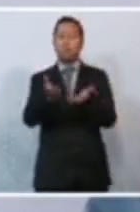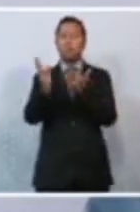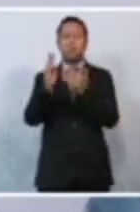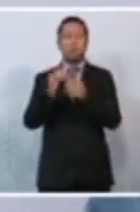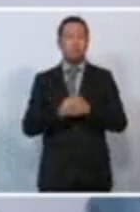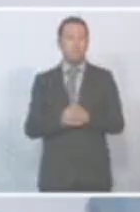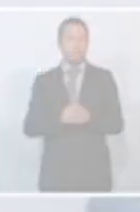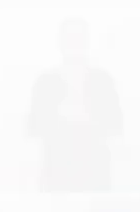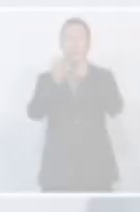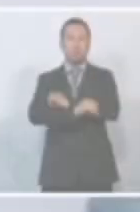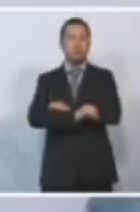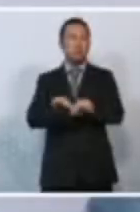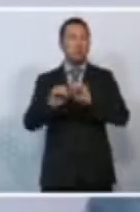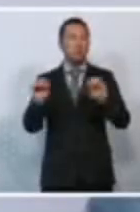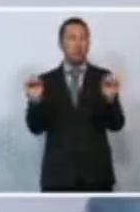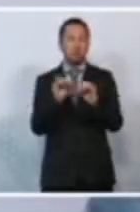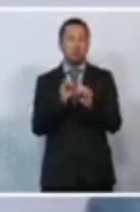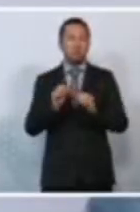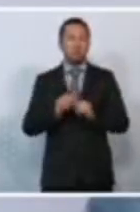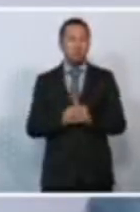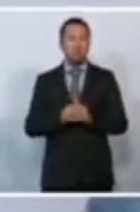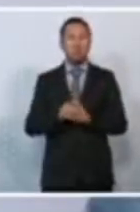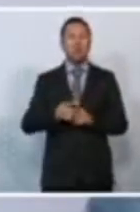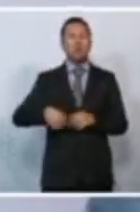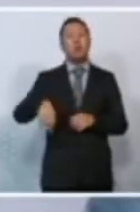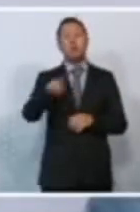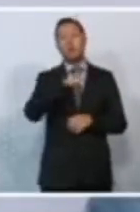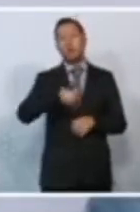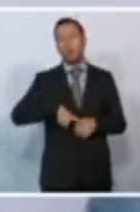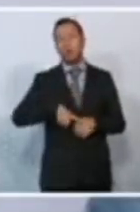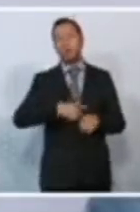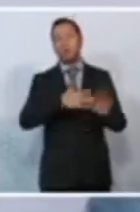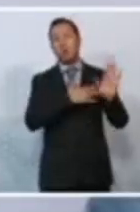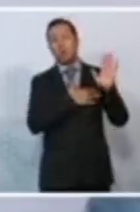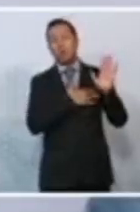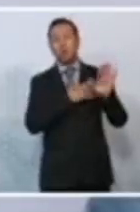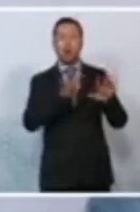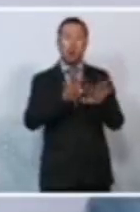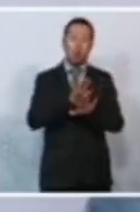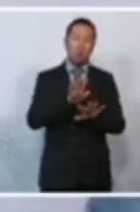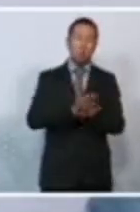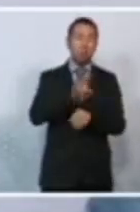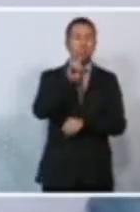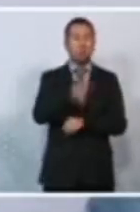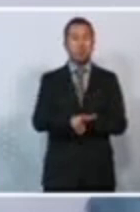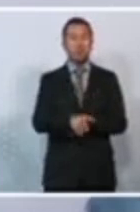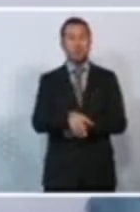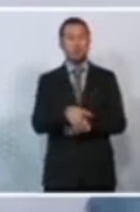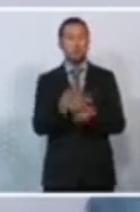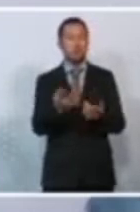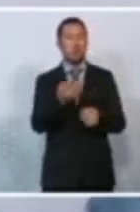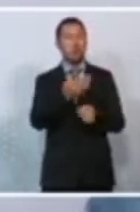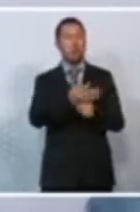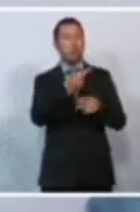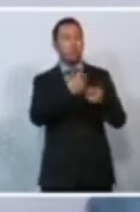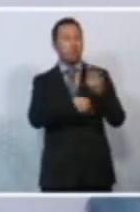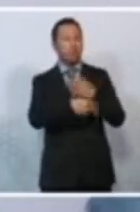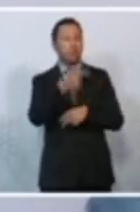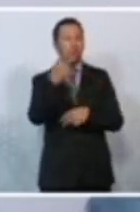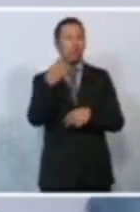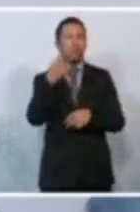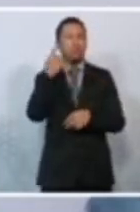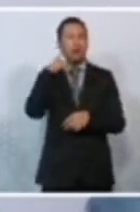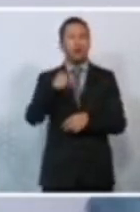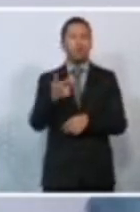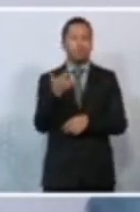capaces de cumplir. Quienes prometieron un cambio y una transformación que nunca llegó, vienen hoy a disputarse un botín,